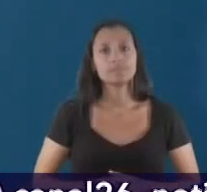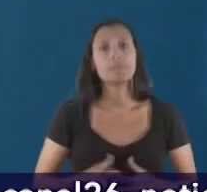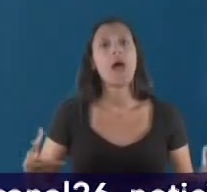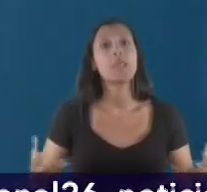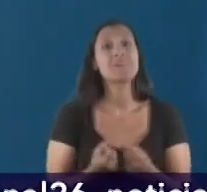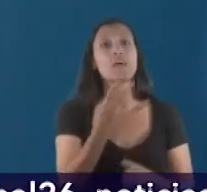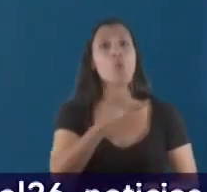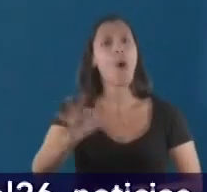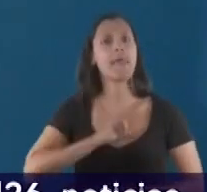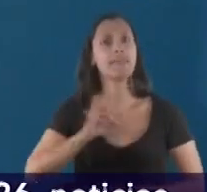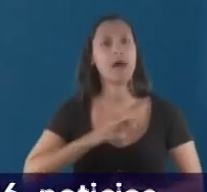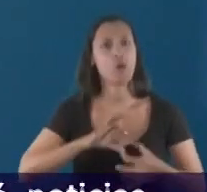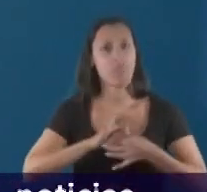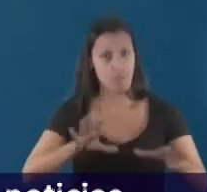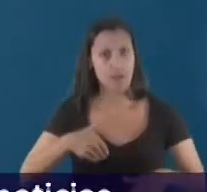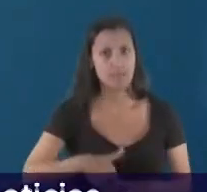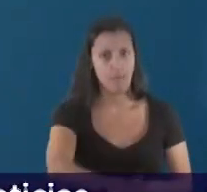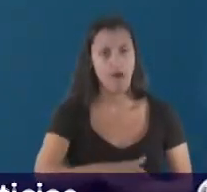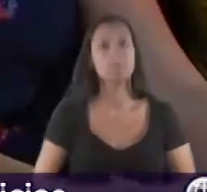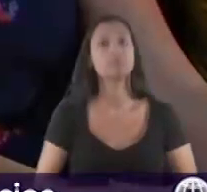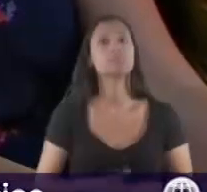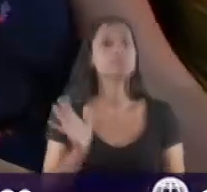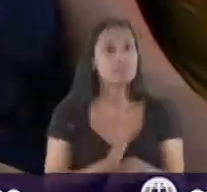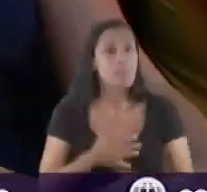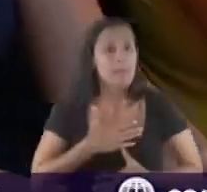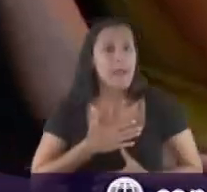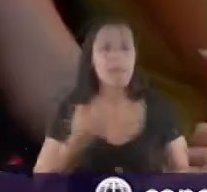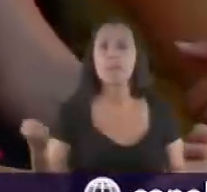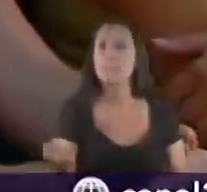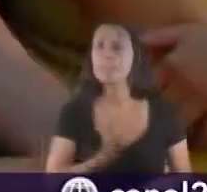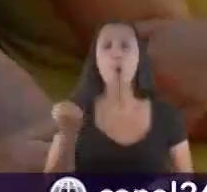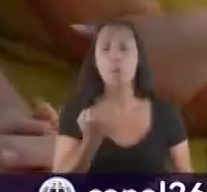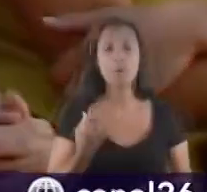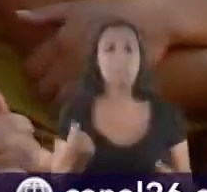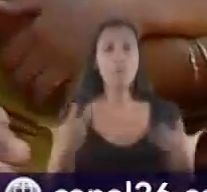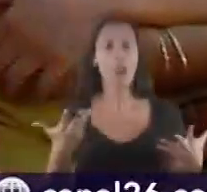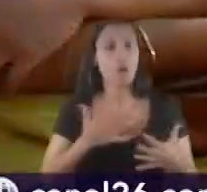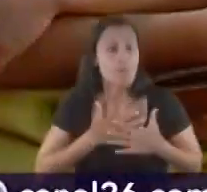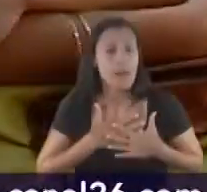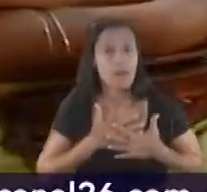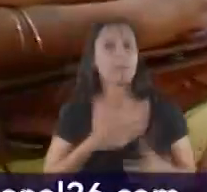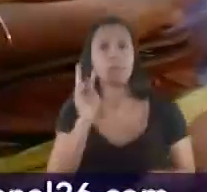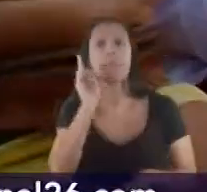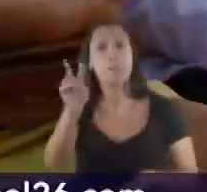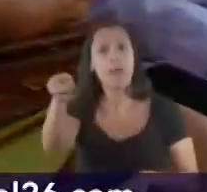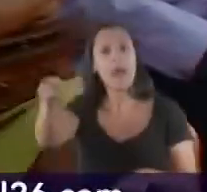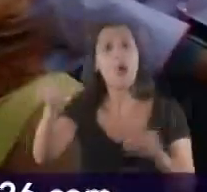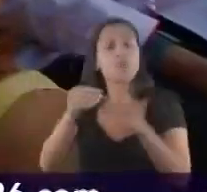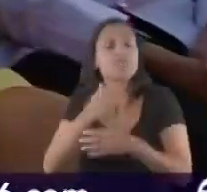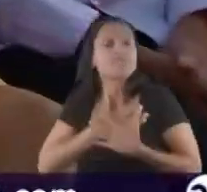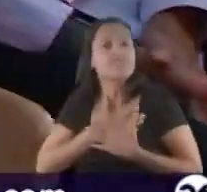40 años de democracia. Son, para mí, muy importantes. La veo a mi querida